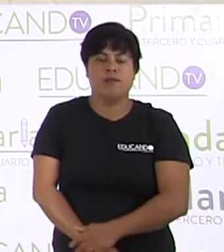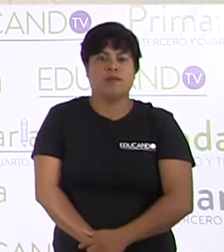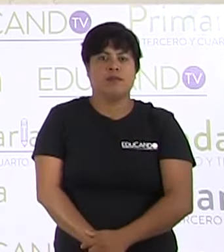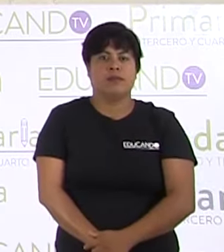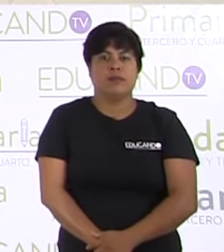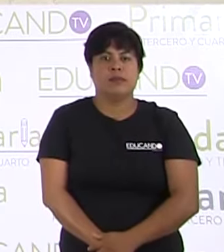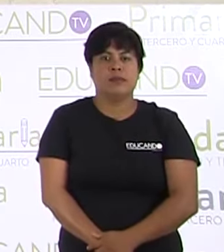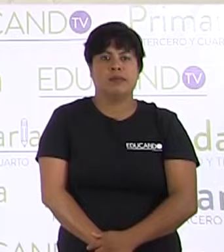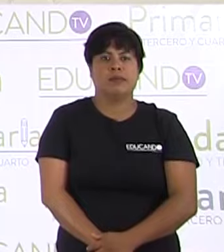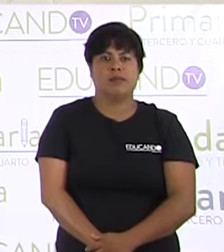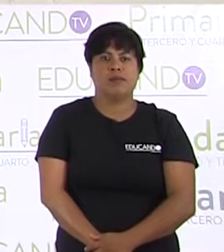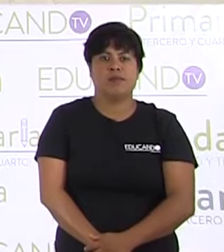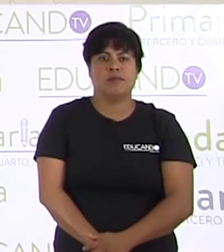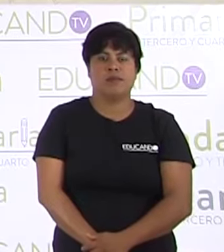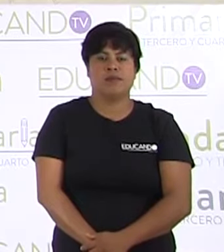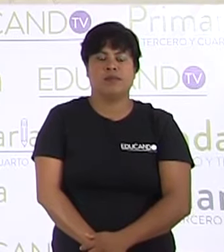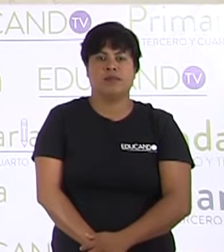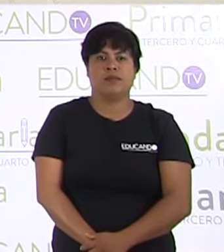hacer